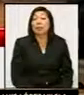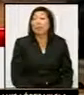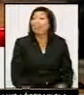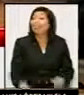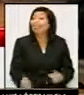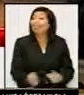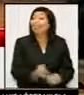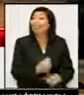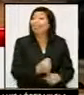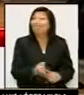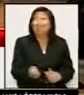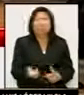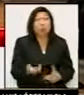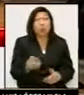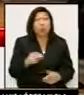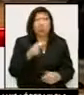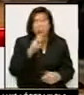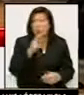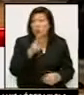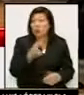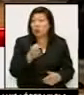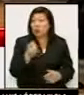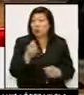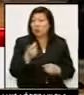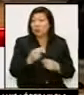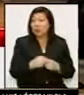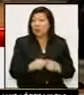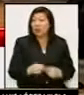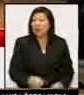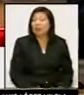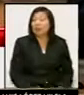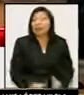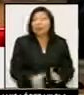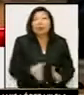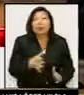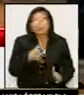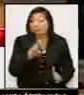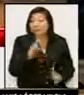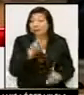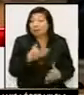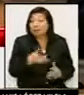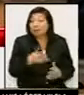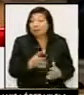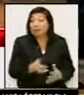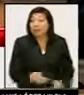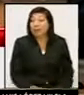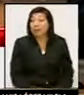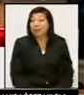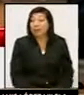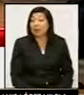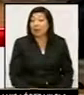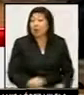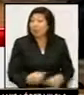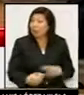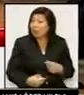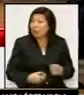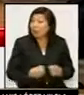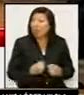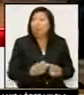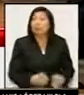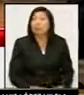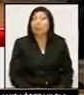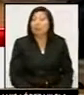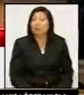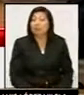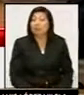que recibimos los cusqueños y el turista nacional. No sé en qué vagón usted viaje, pero a diario los